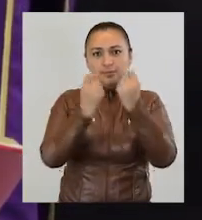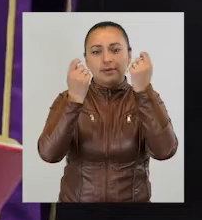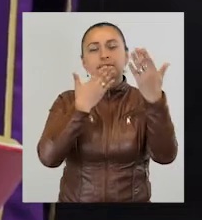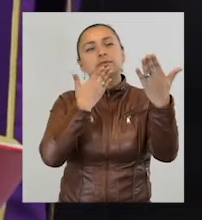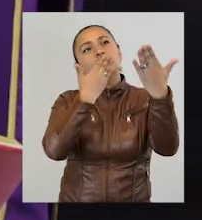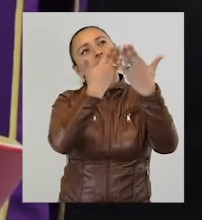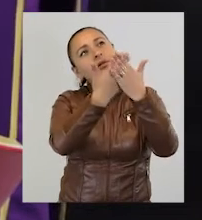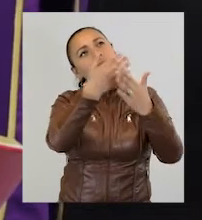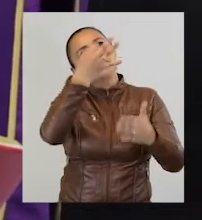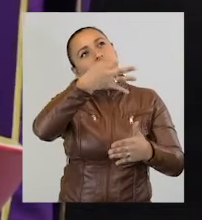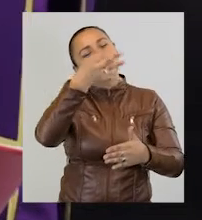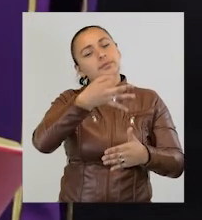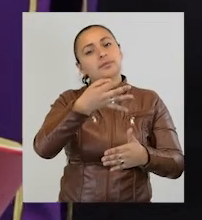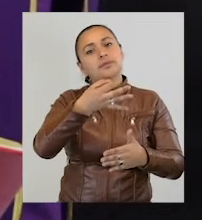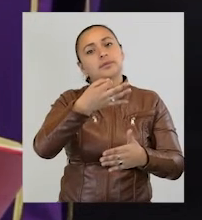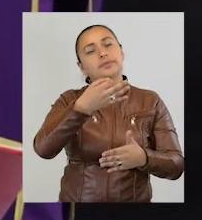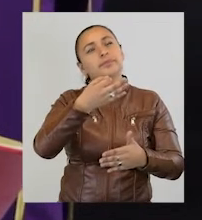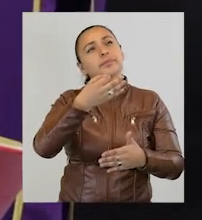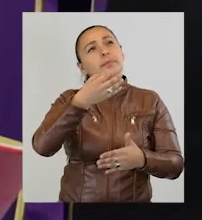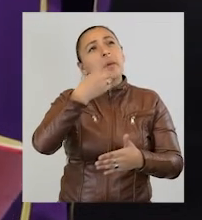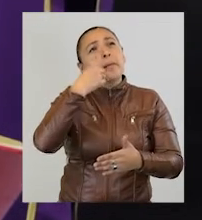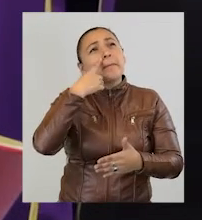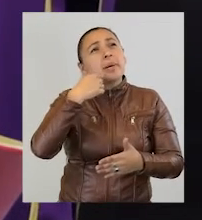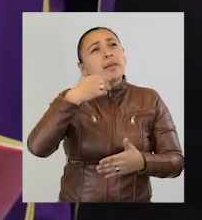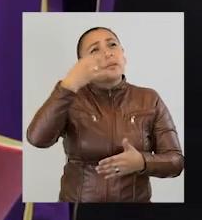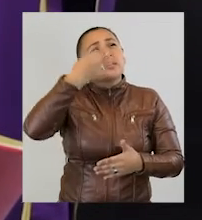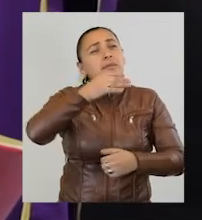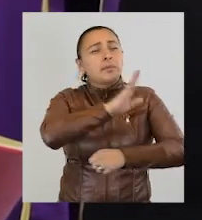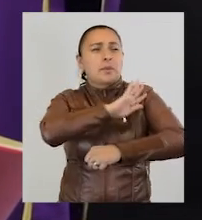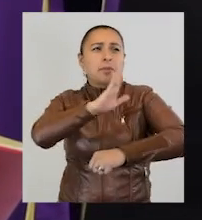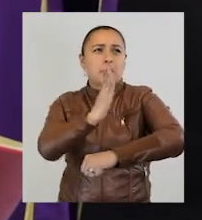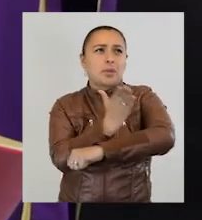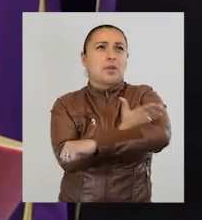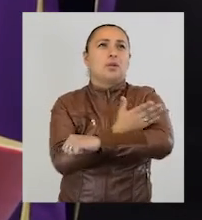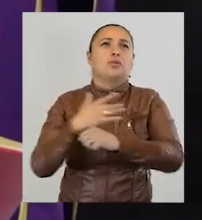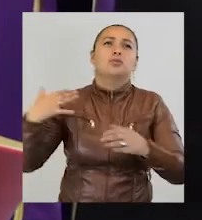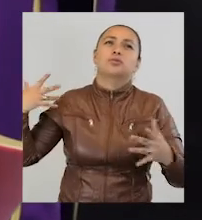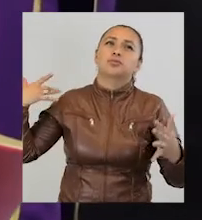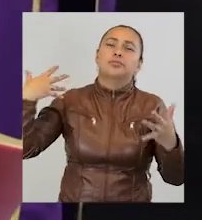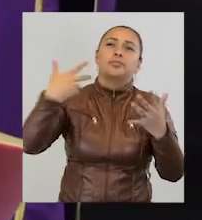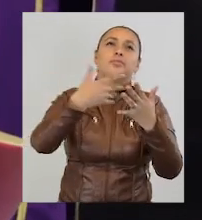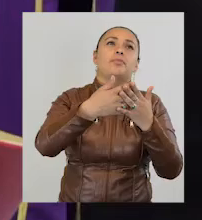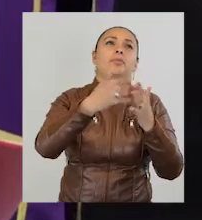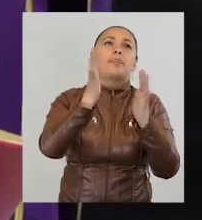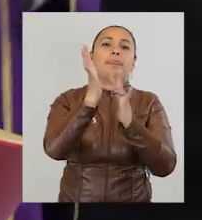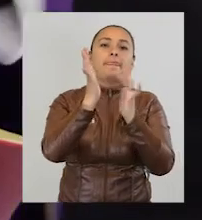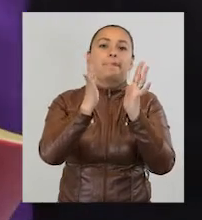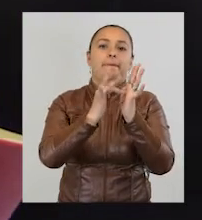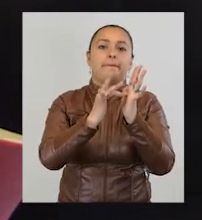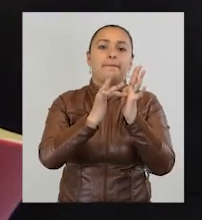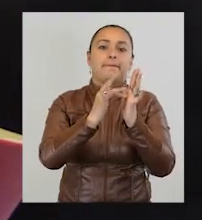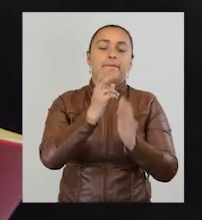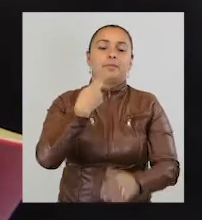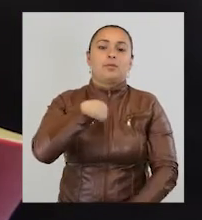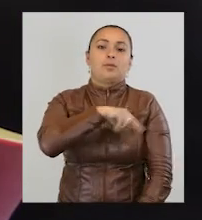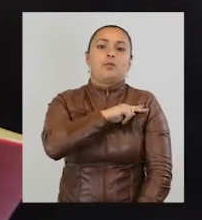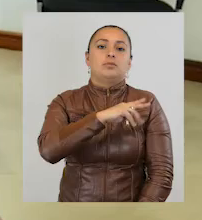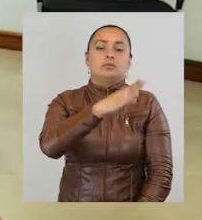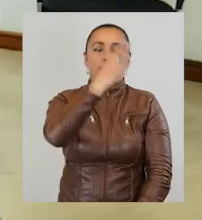salvación darte gracias siempre y en todo lugar, Señor Padre Santo, Dios Todopoderoso y Eterno, por Cristo Señor